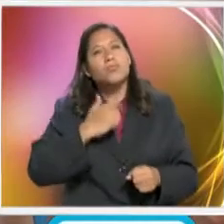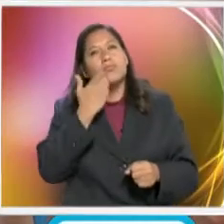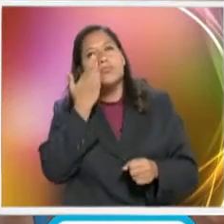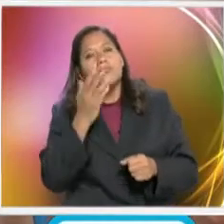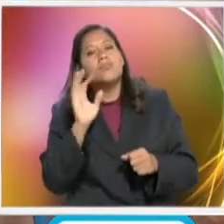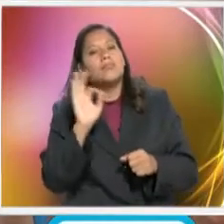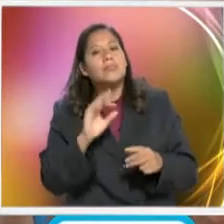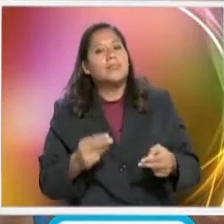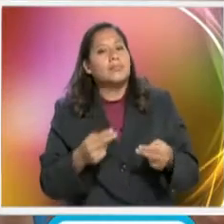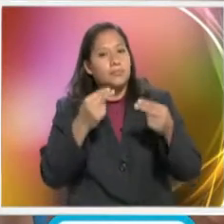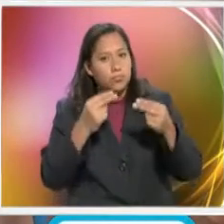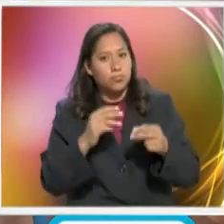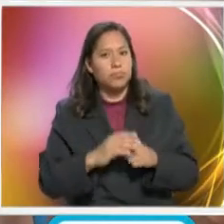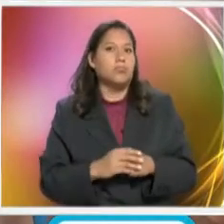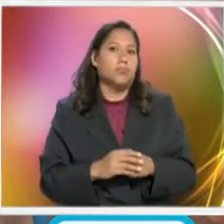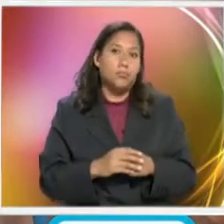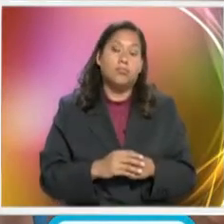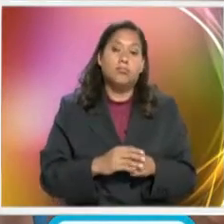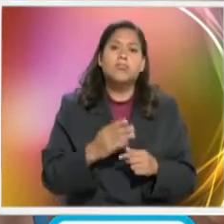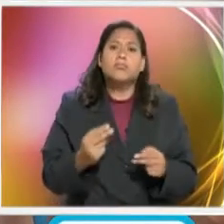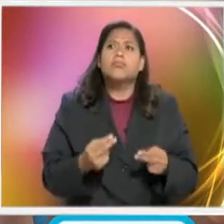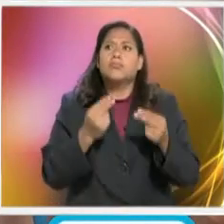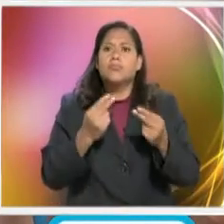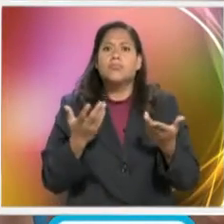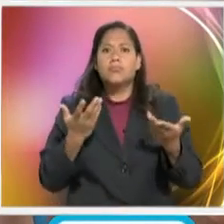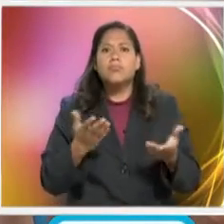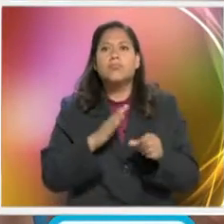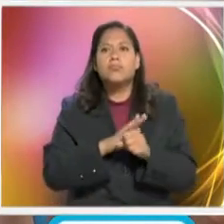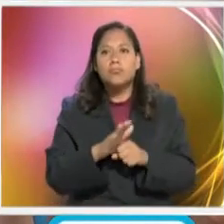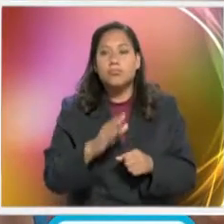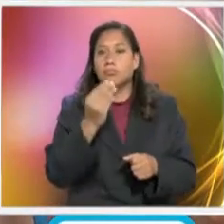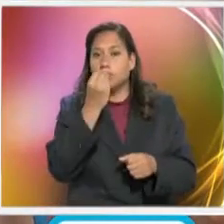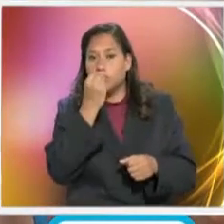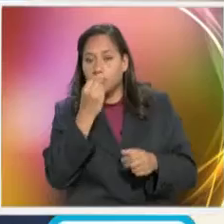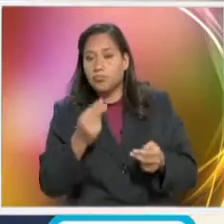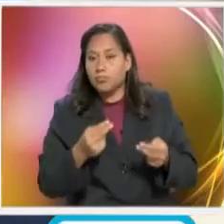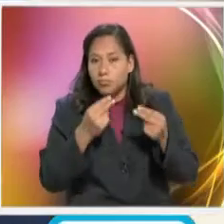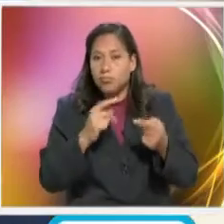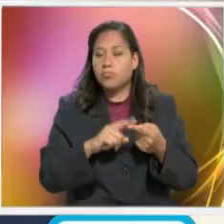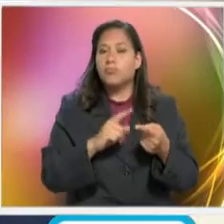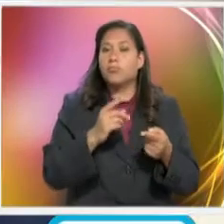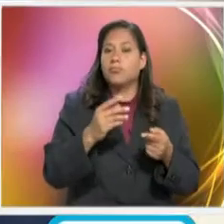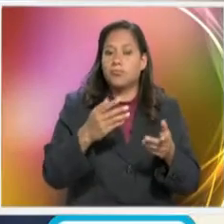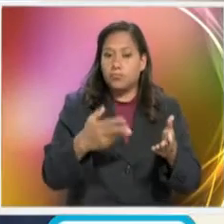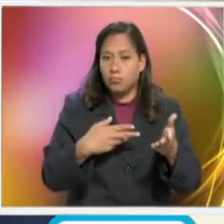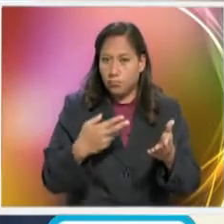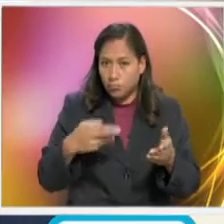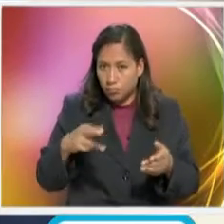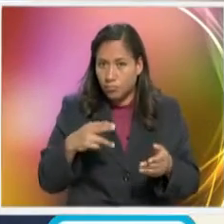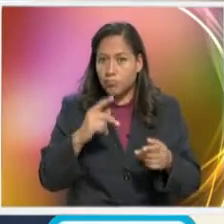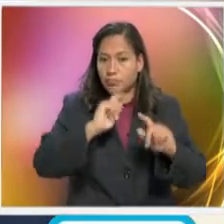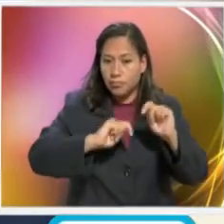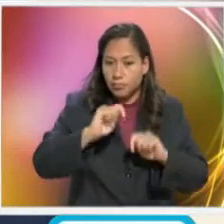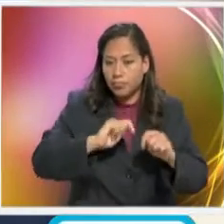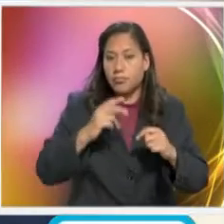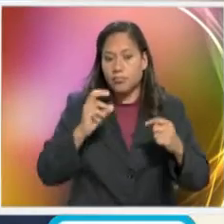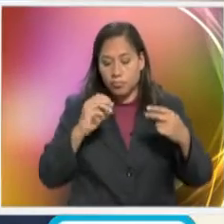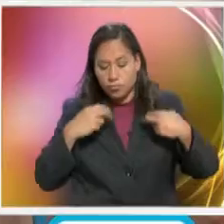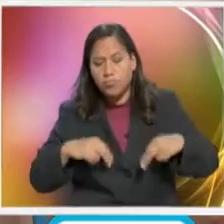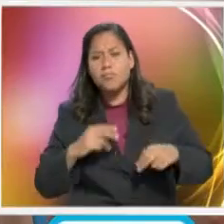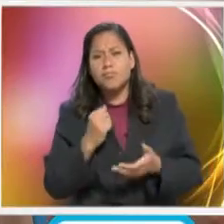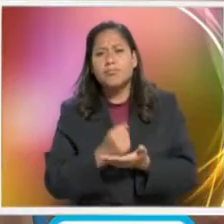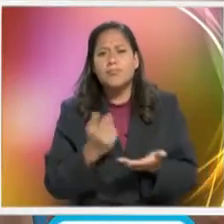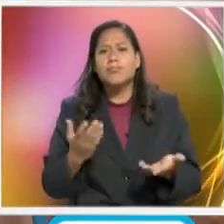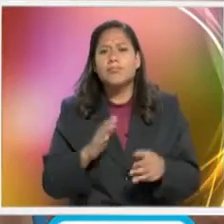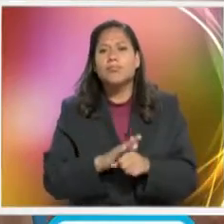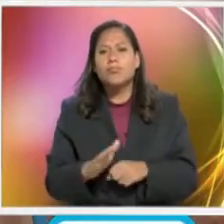poner un negocio. ¿no? Claro. Entonces, ¿qué negocio es? Si es un negocio Sí. de comercio, si es un negocio de gastronomía, si es una tienda, si es una marca de ropa, ¿qué?